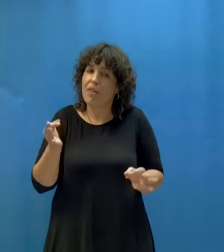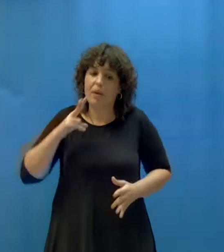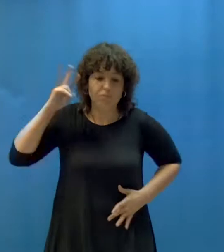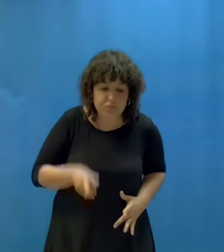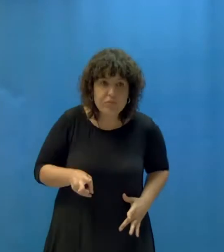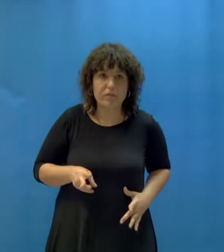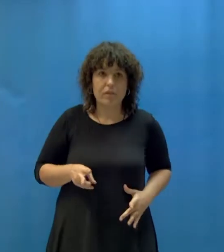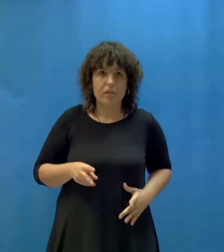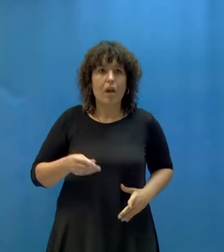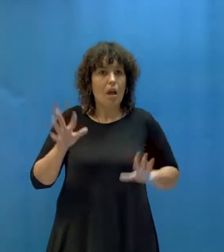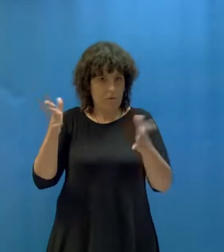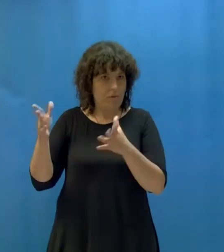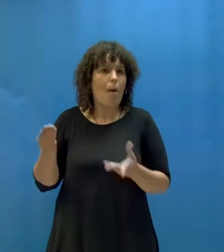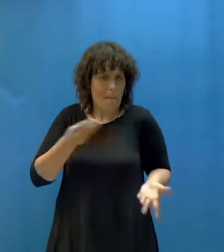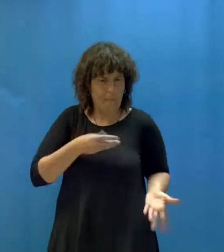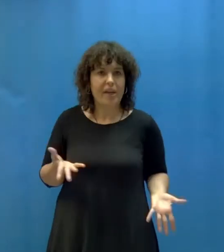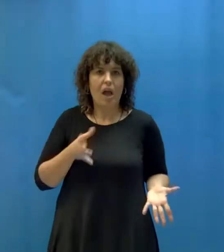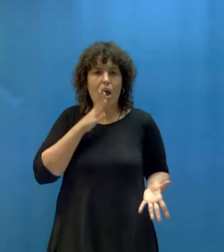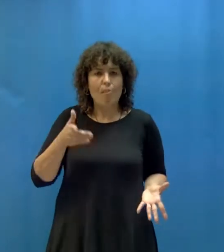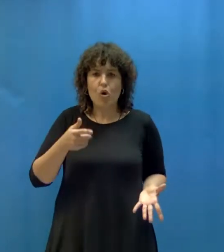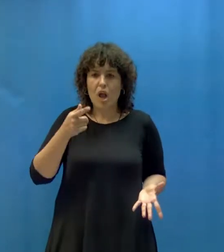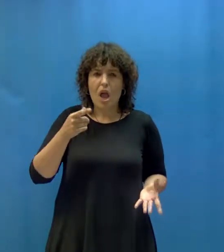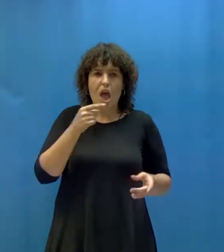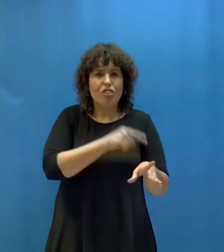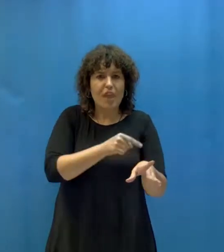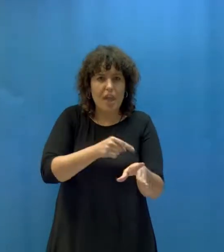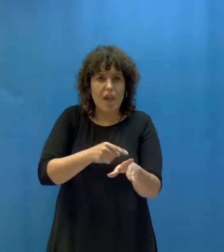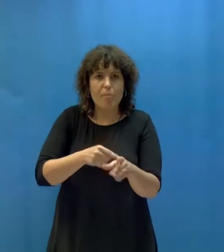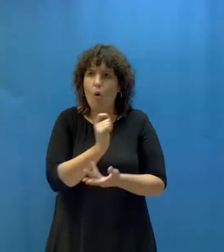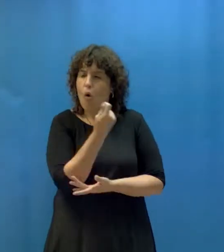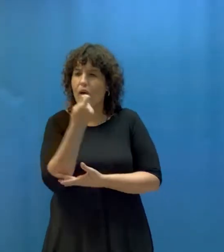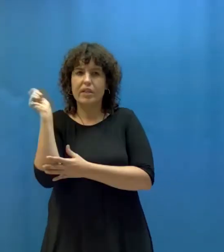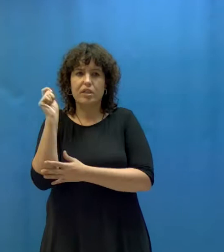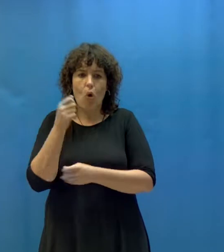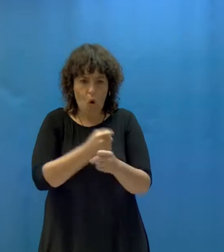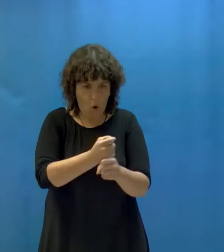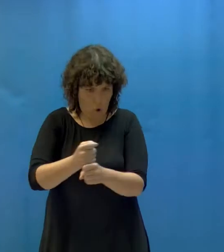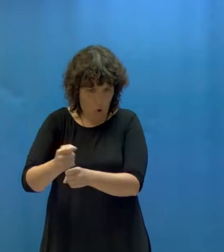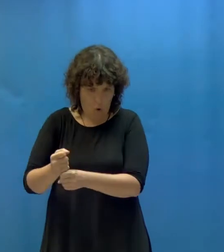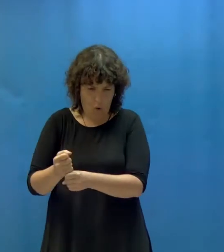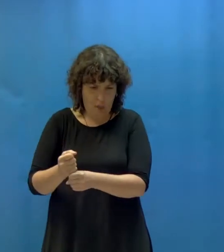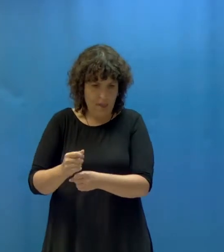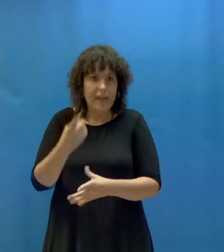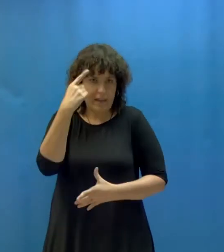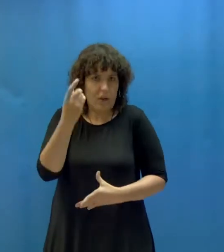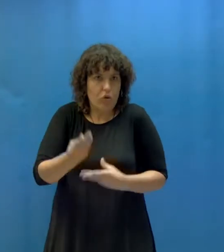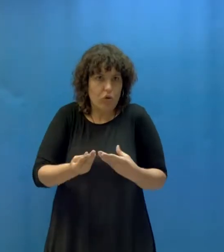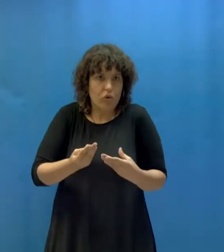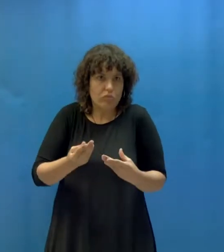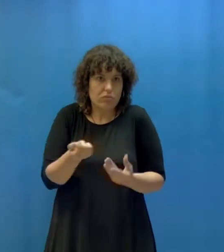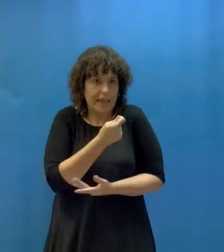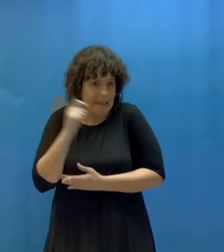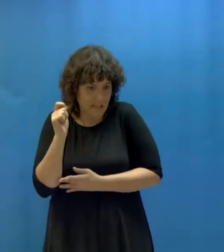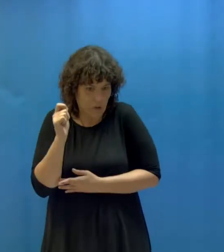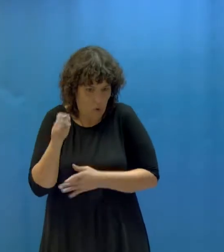muy merecido, porque llevan tiempo trabajándose el récord y creo que lo van a conseguir. Lo van a